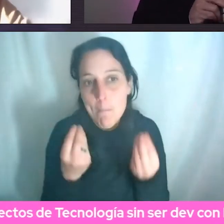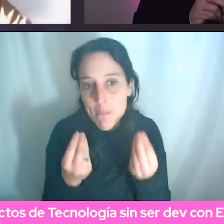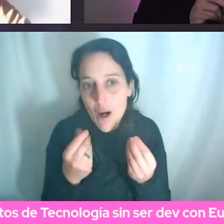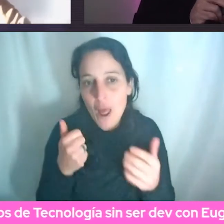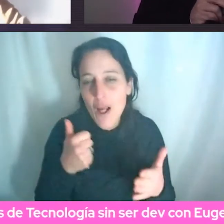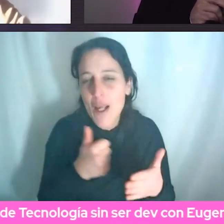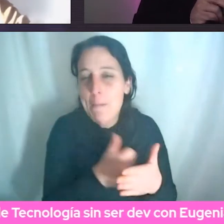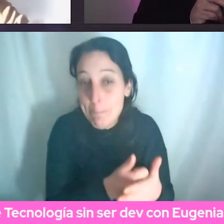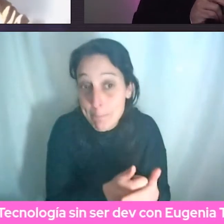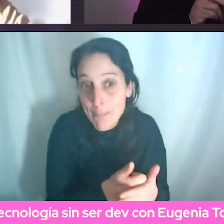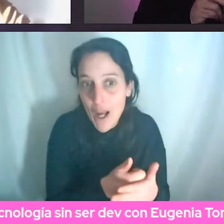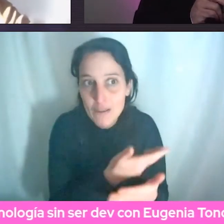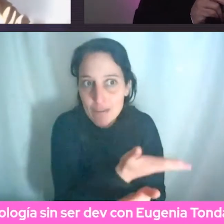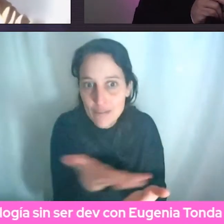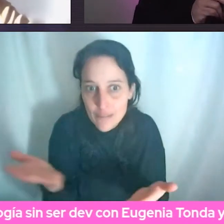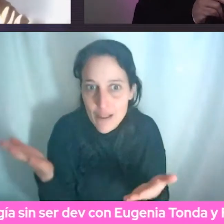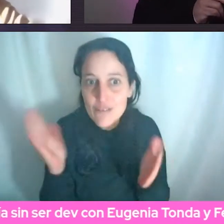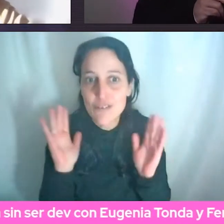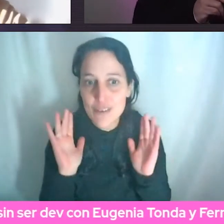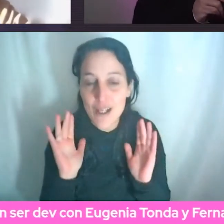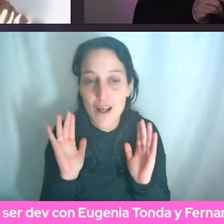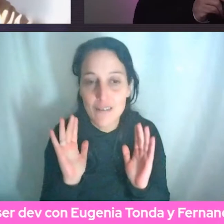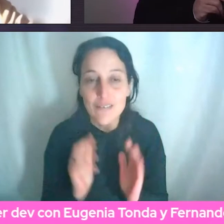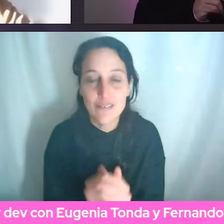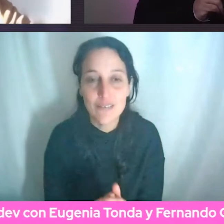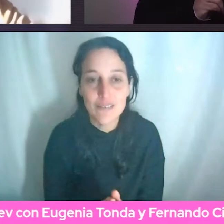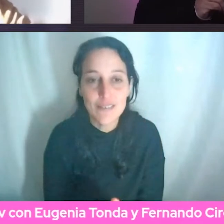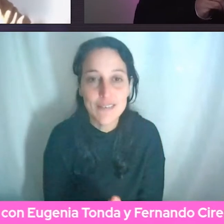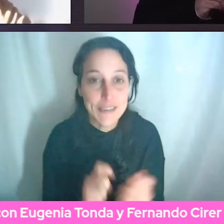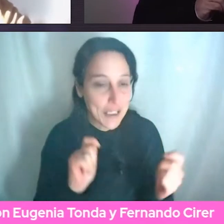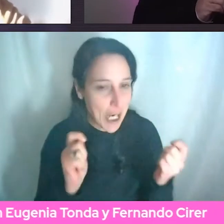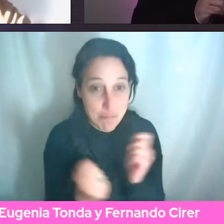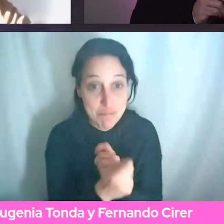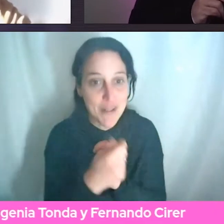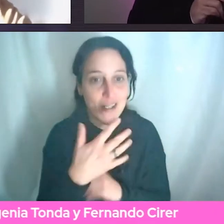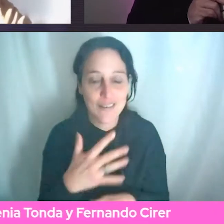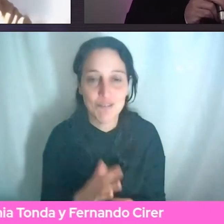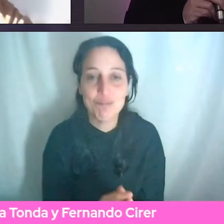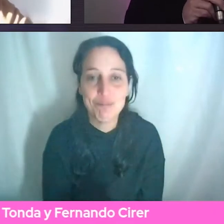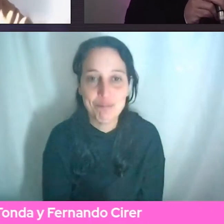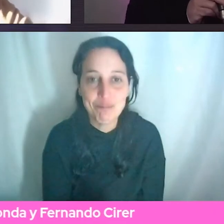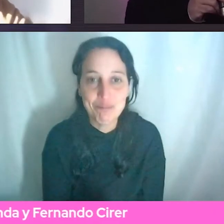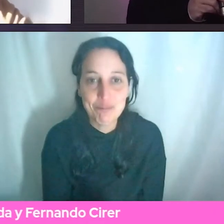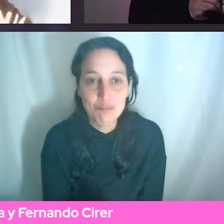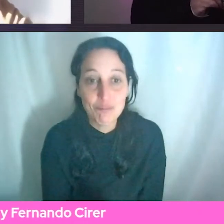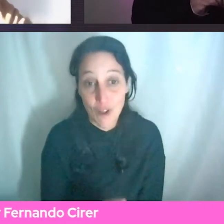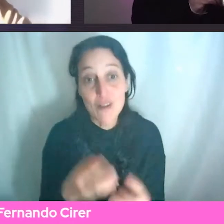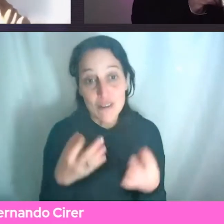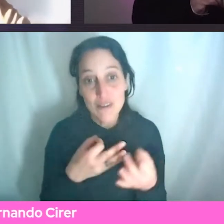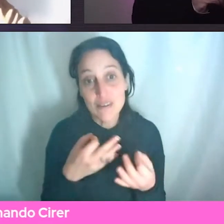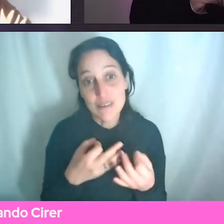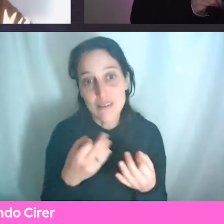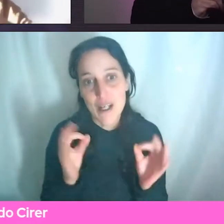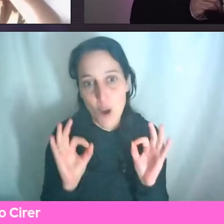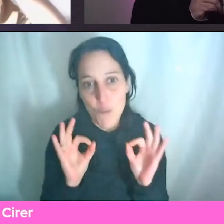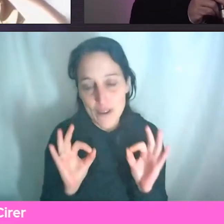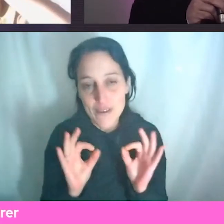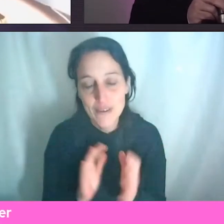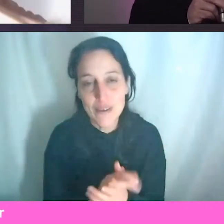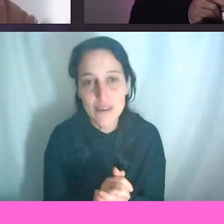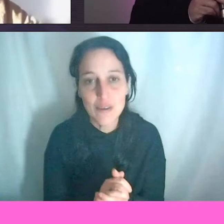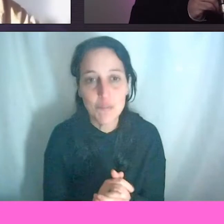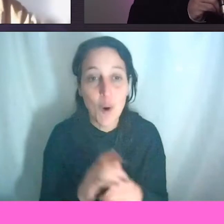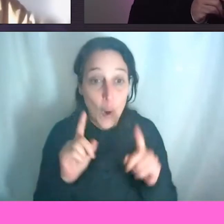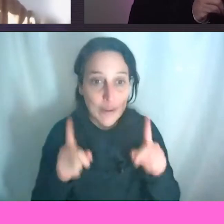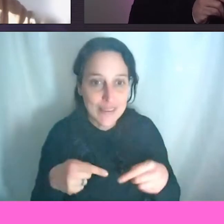transforme realidades. Definitivamente. Estaría buenísimo. Además, también pueden aplicar al Fondo Cívico.